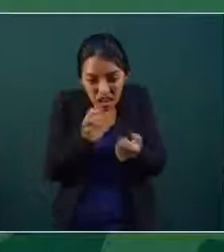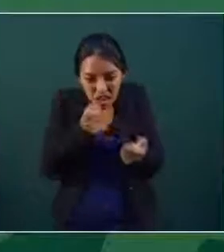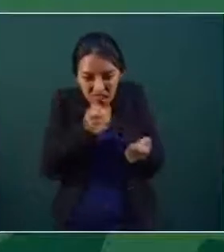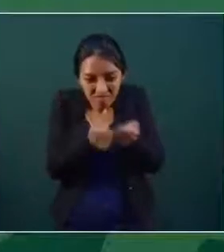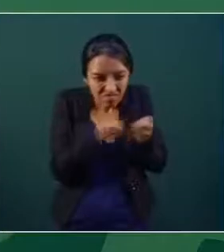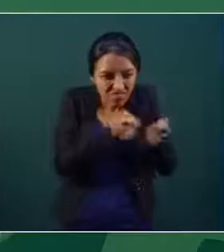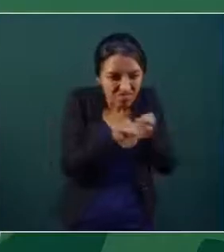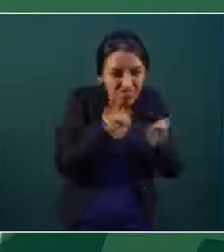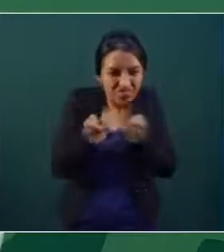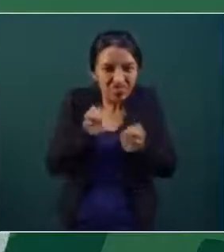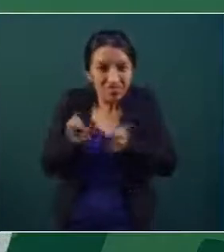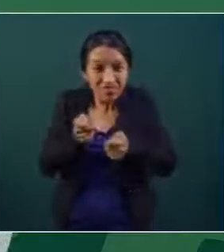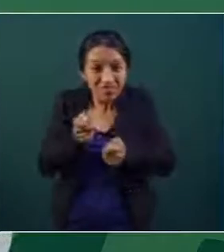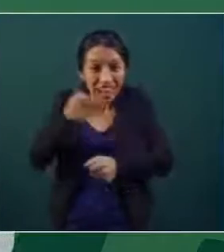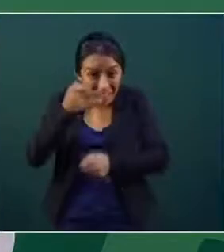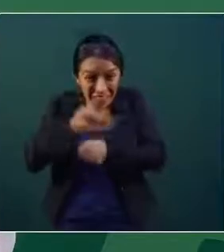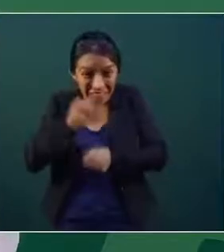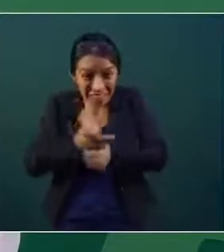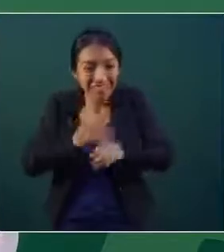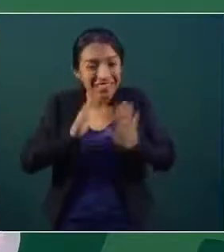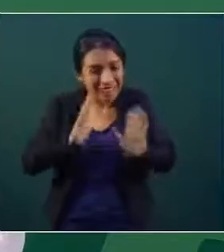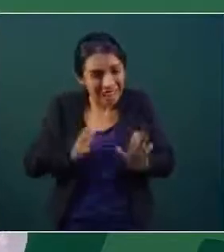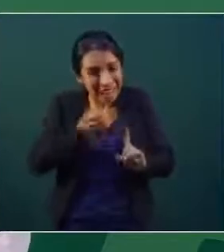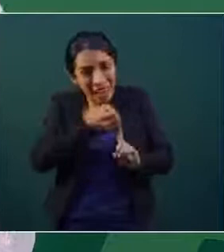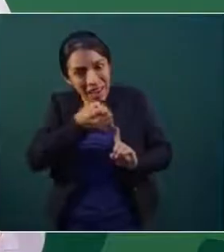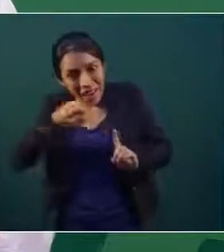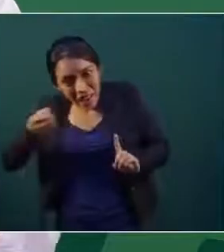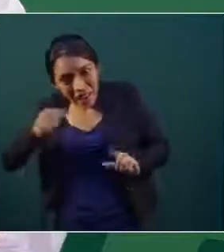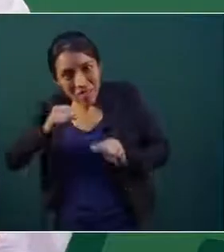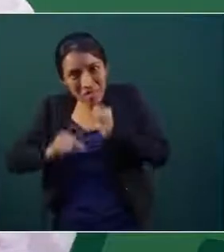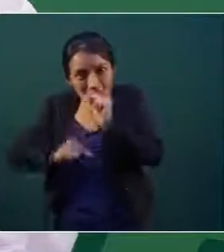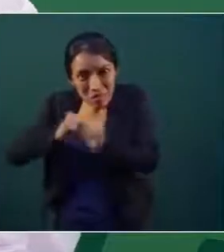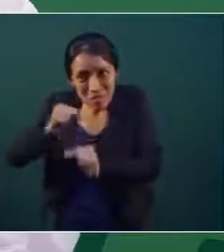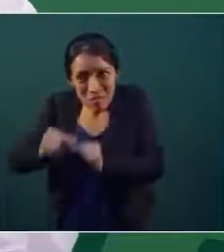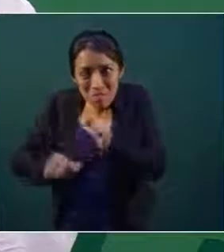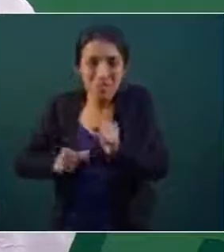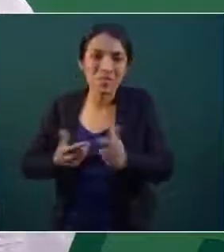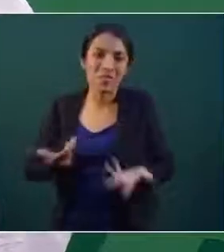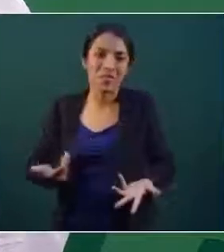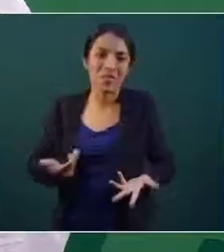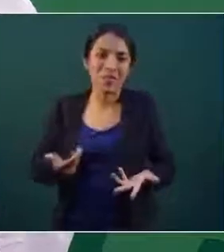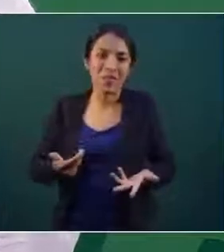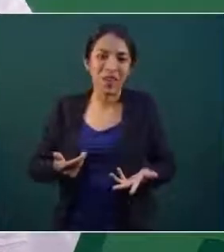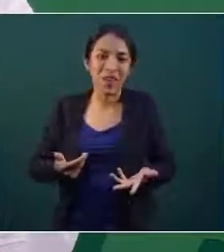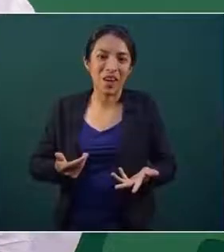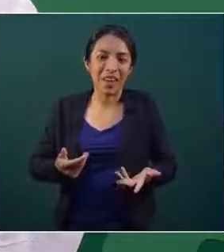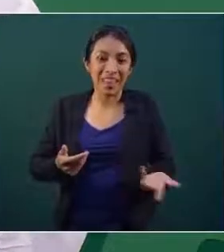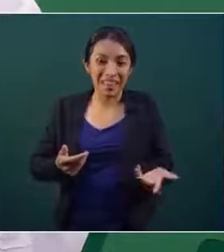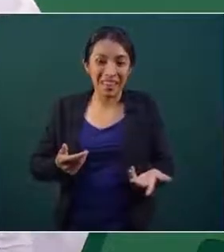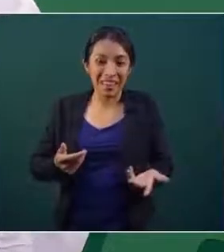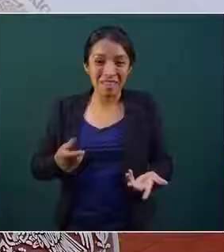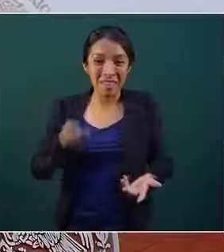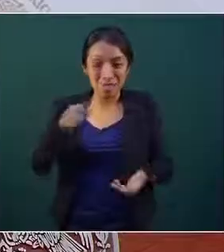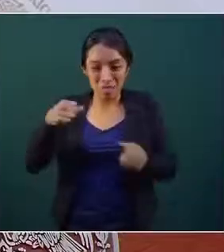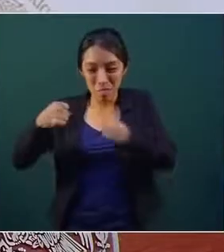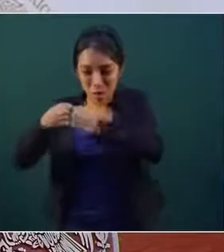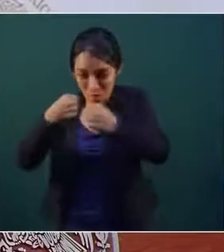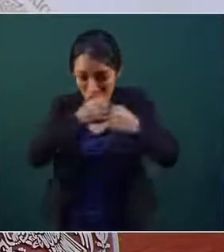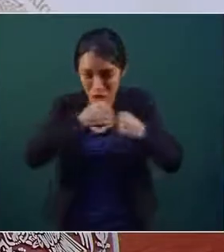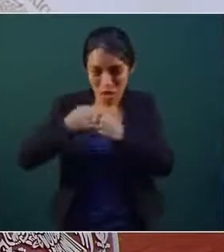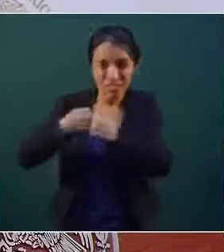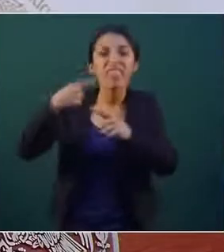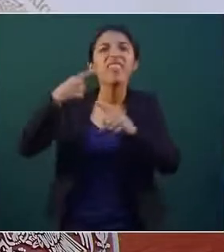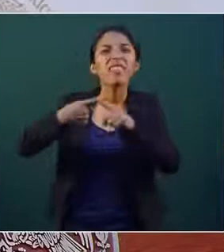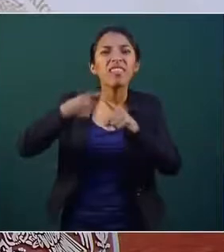Estamos poniendo orden. Las aduanas terrestres, las fronterizas, a cargo del Ejército.